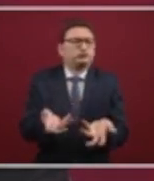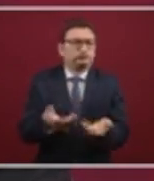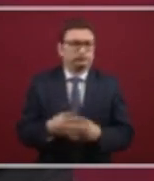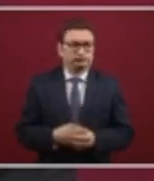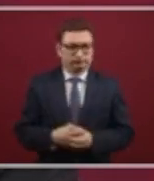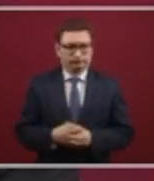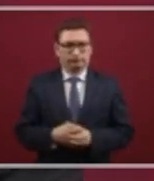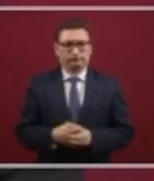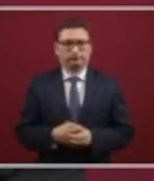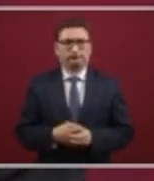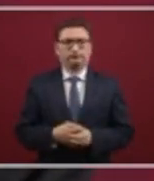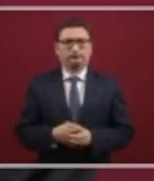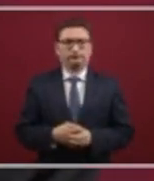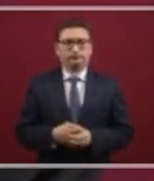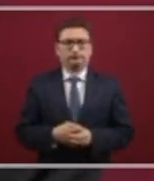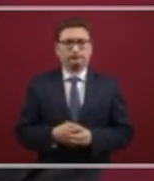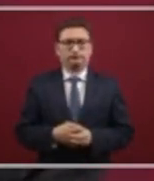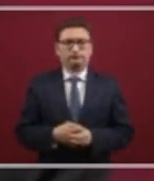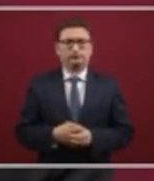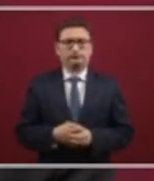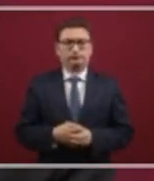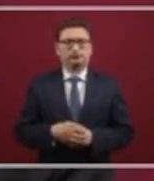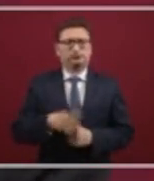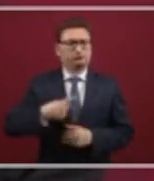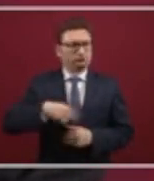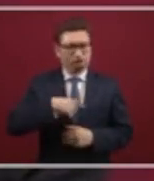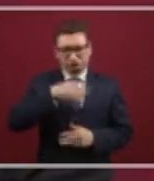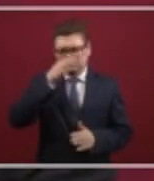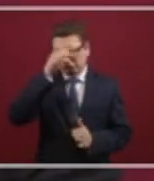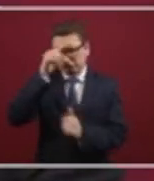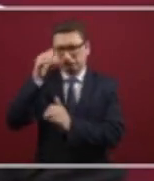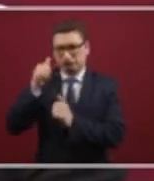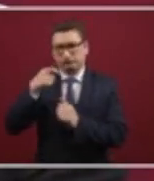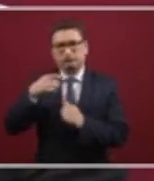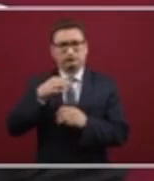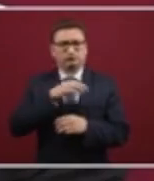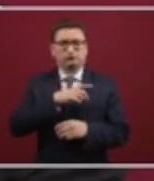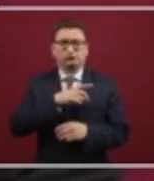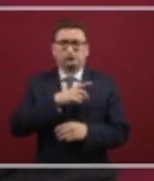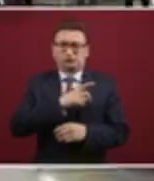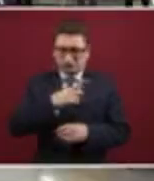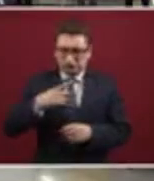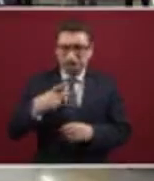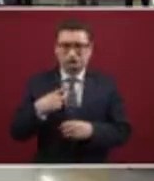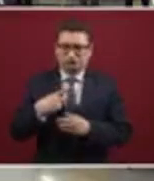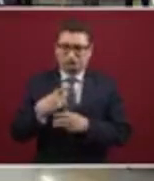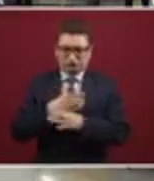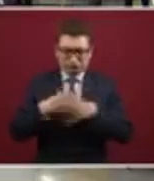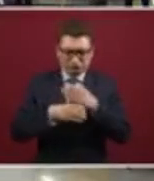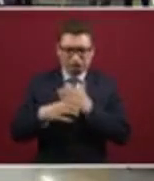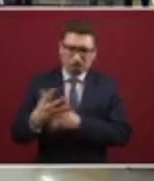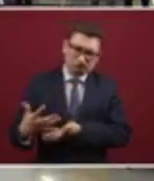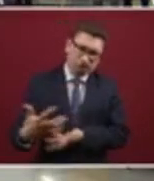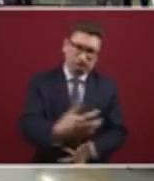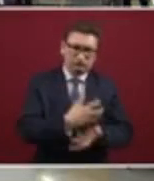van a tener estos bienes. Ya lo acordamos de que se tienen que devolver al pueblo y